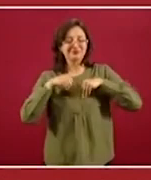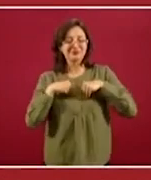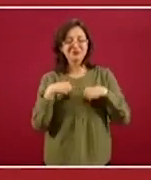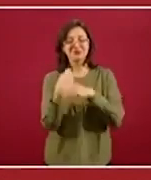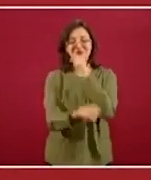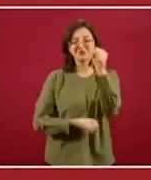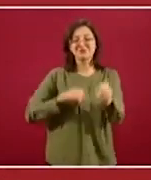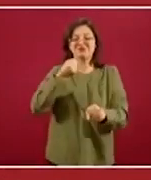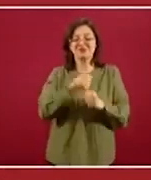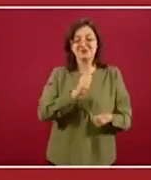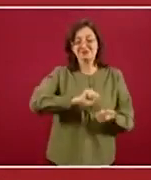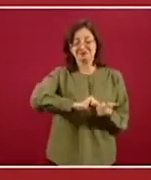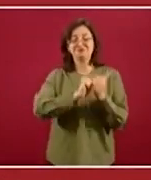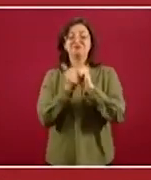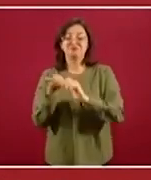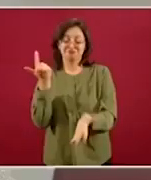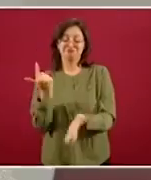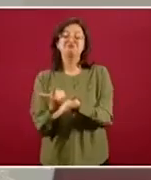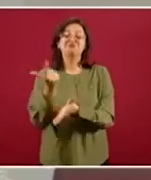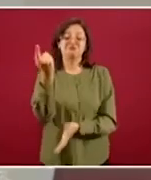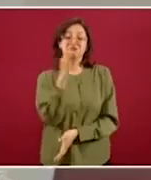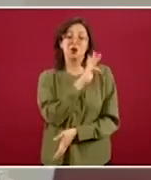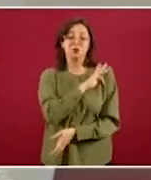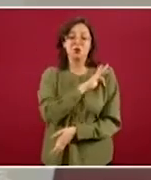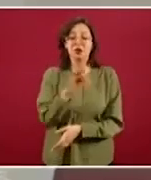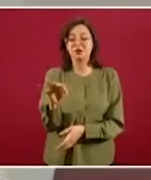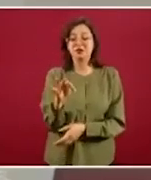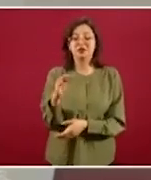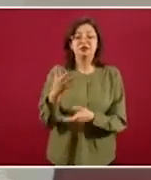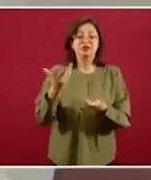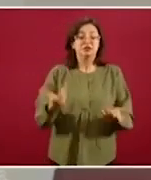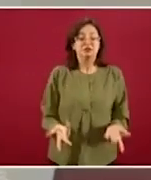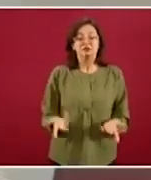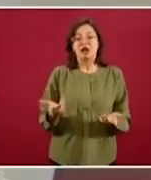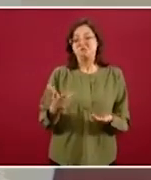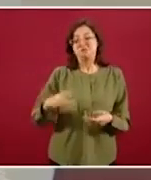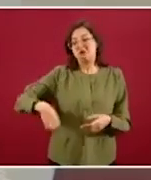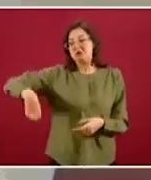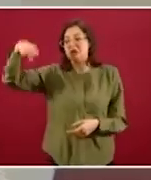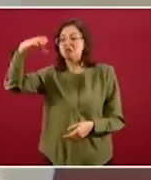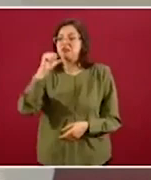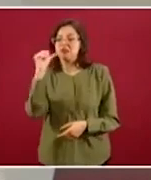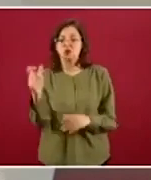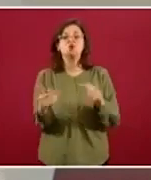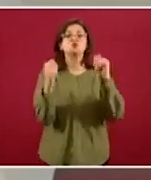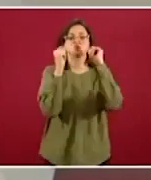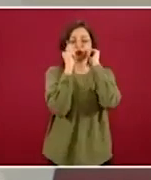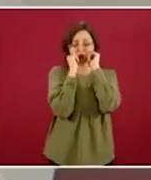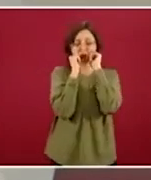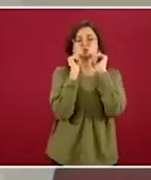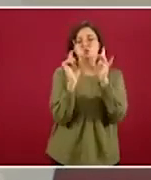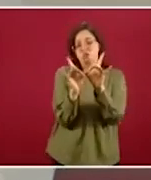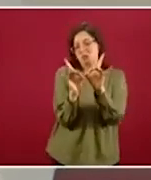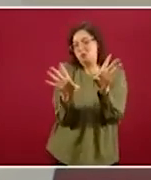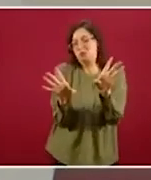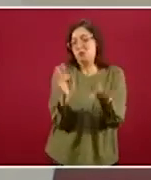puedo poner grave a pesar de no tener ninguna comorbilidad, pero también